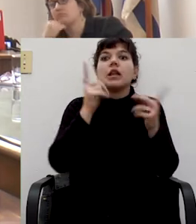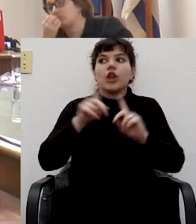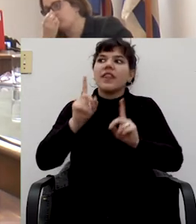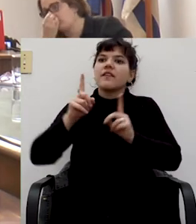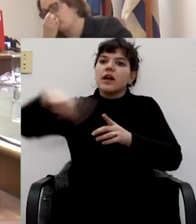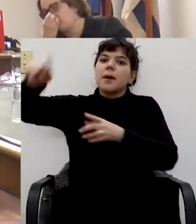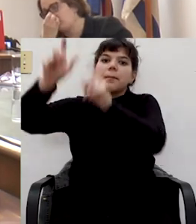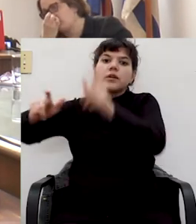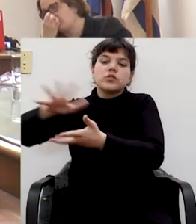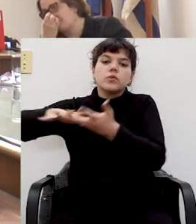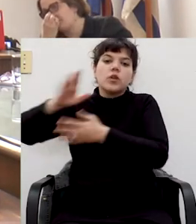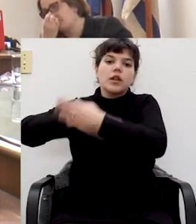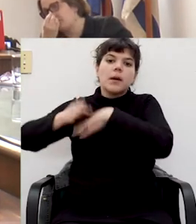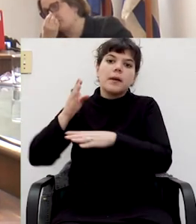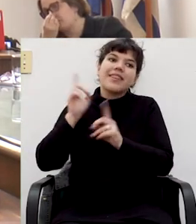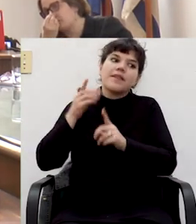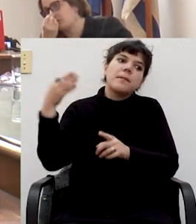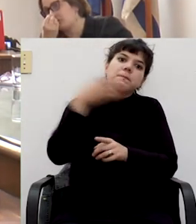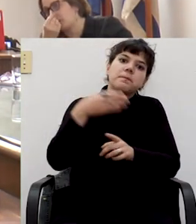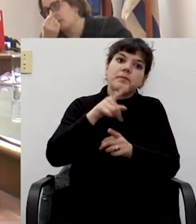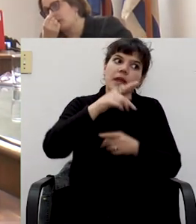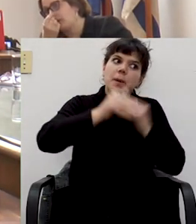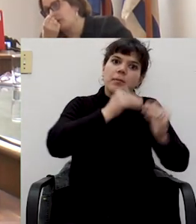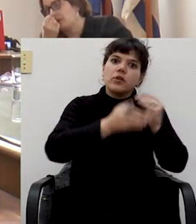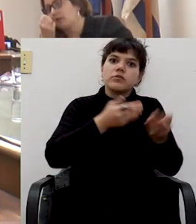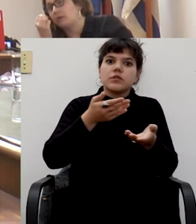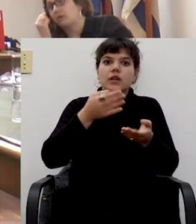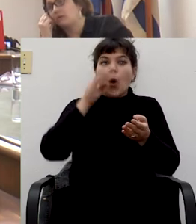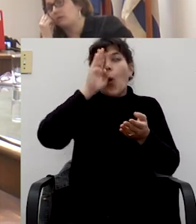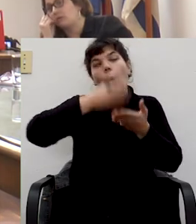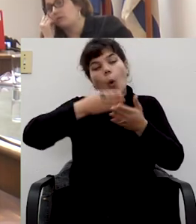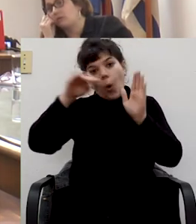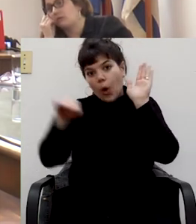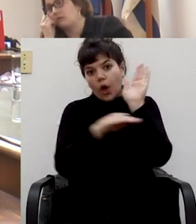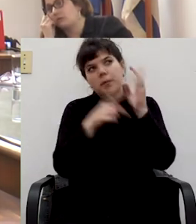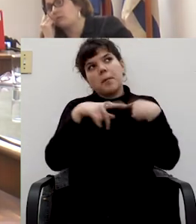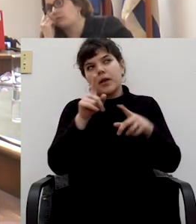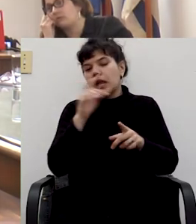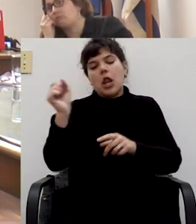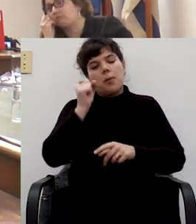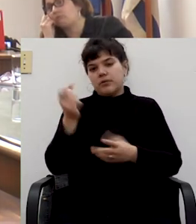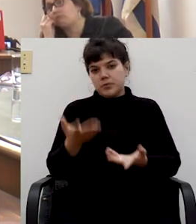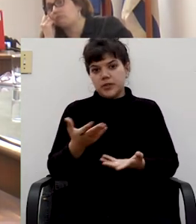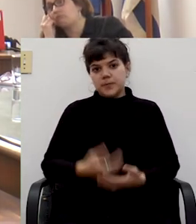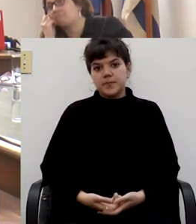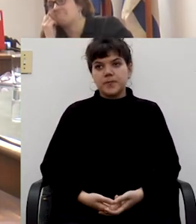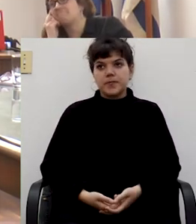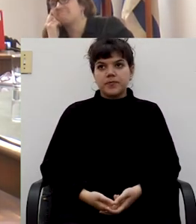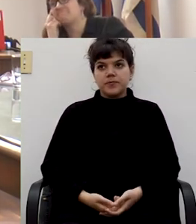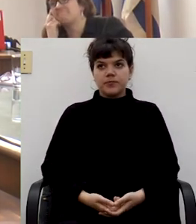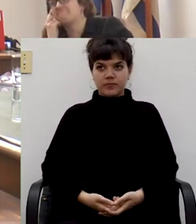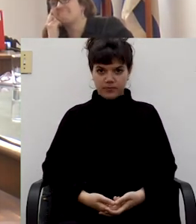en situación de discapacidad en ese proceso está último, pero no deja de ser fundamental. Muchas